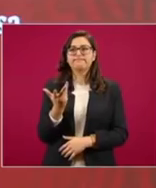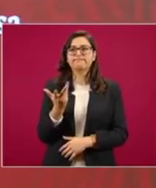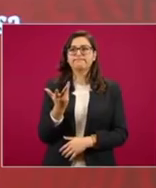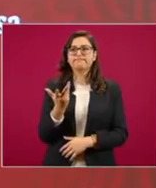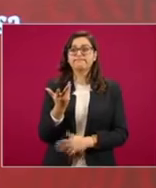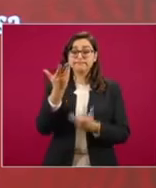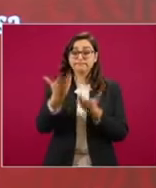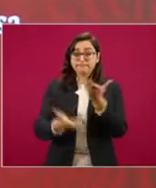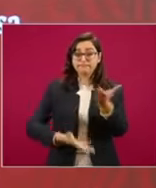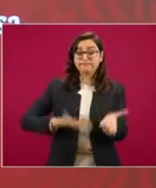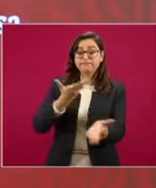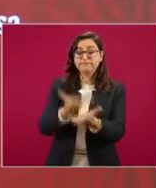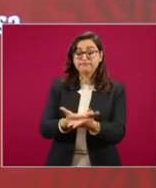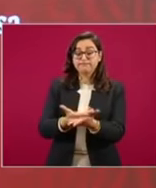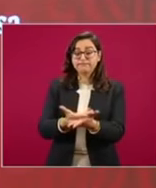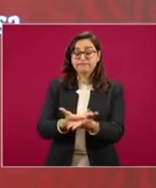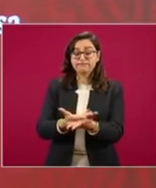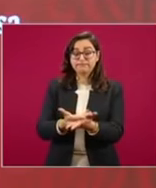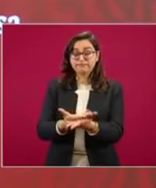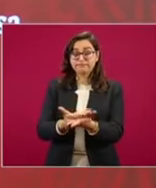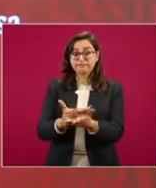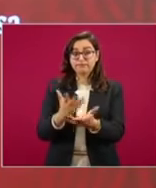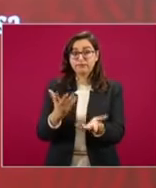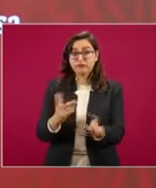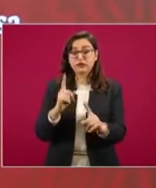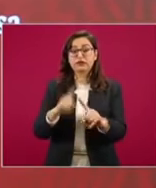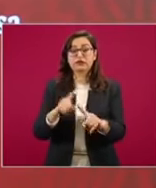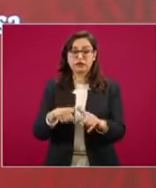autoridades eh